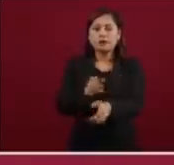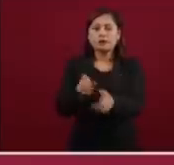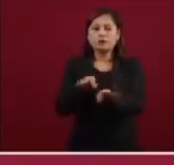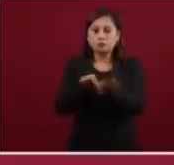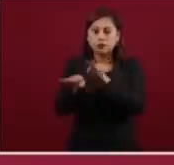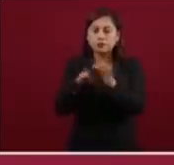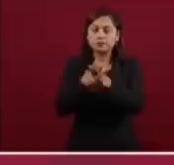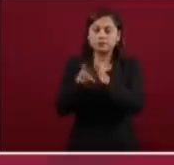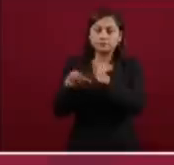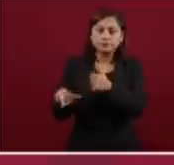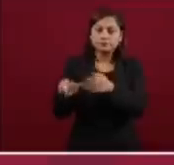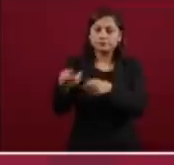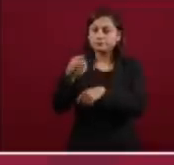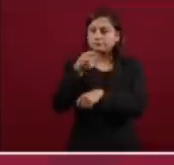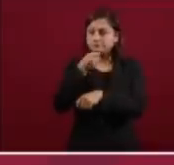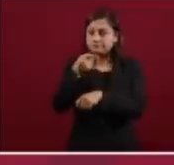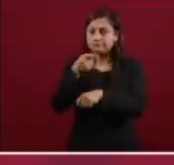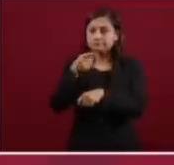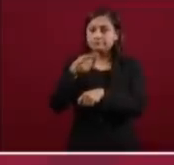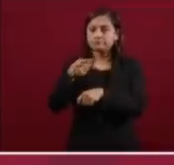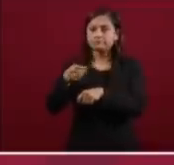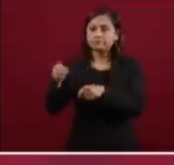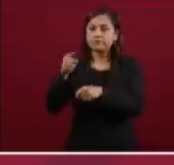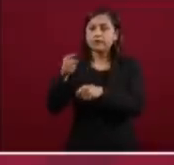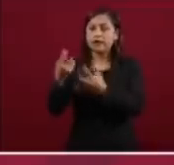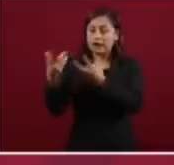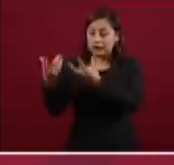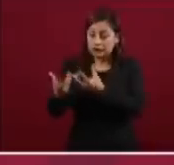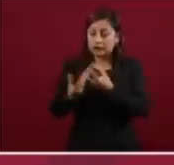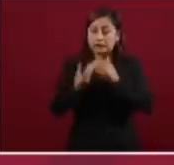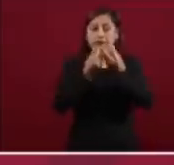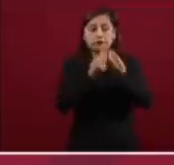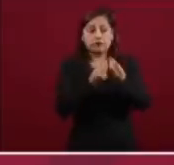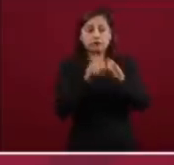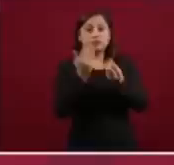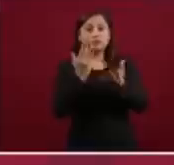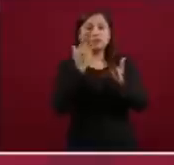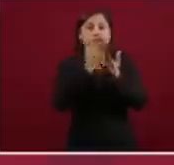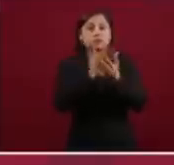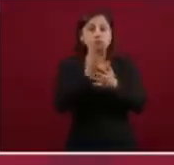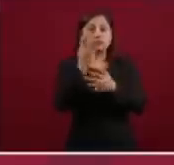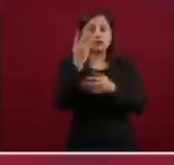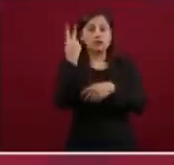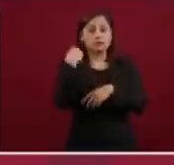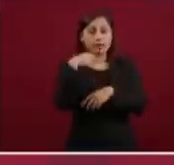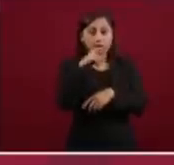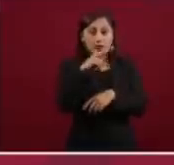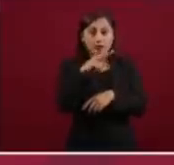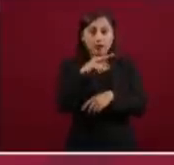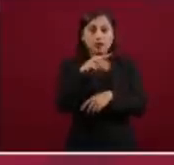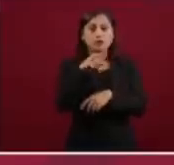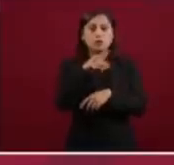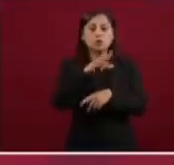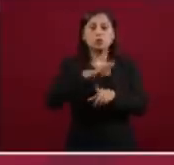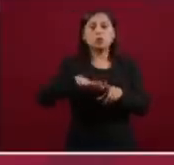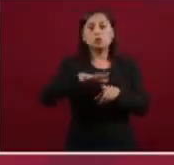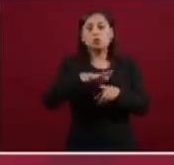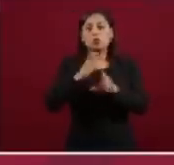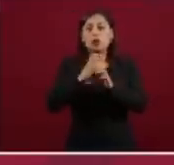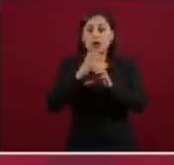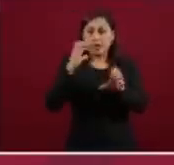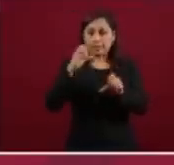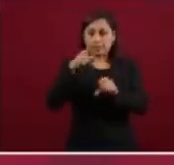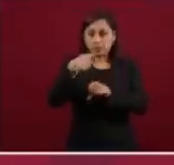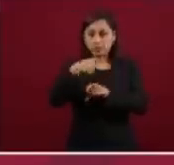acompañan a la gira un accidente se volcó una camioneta qué